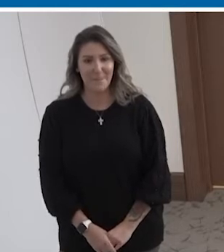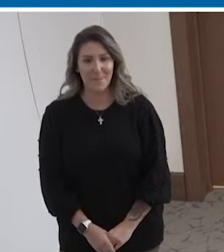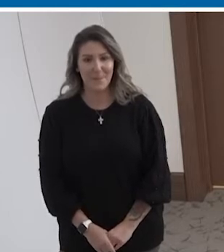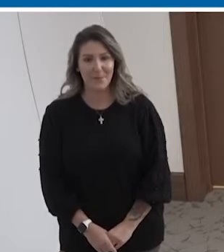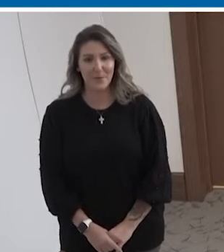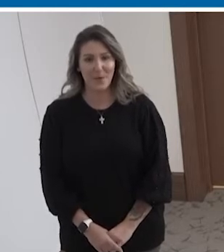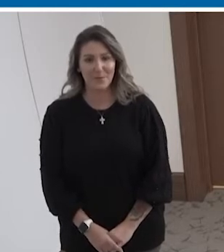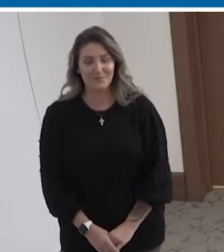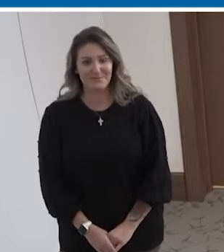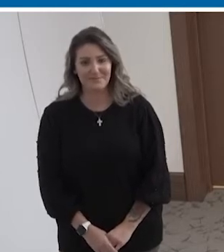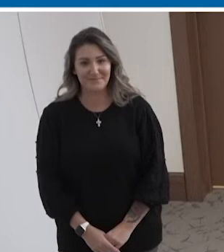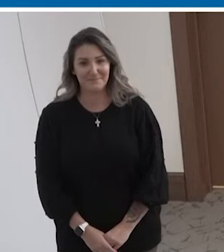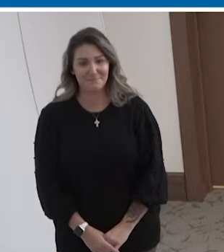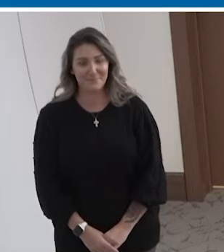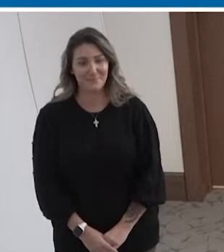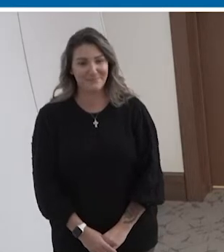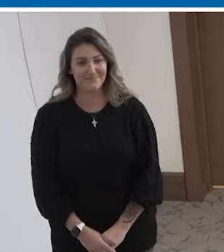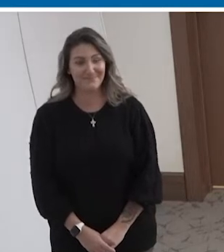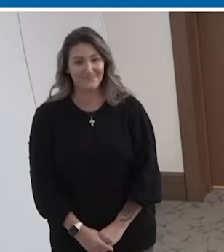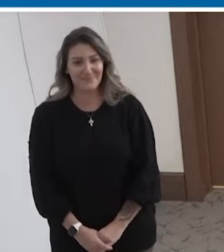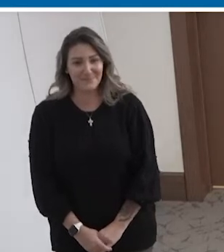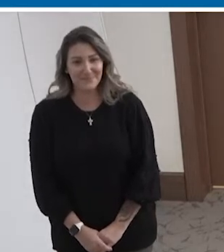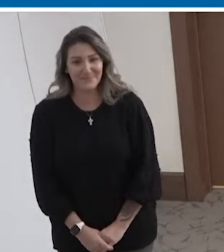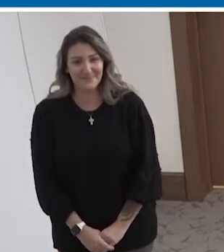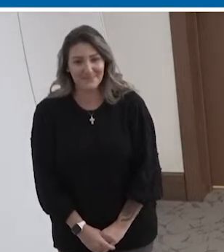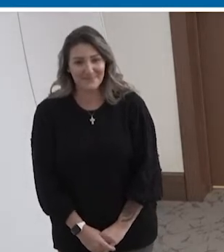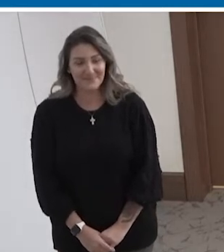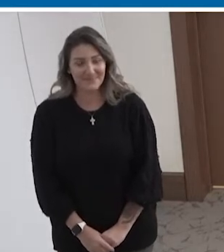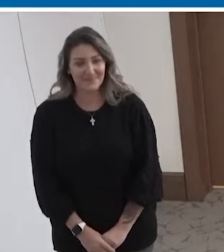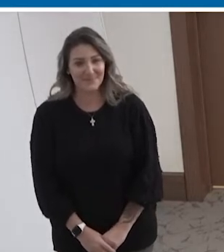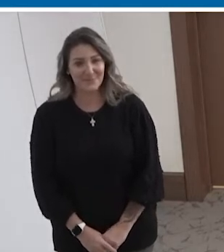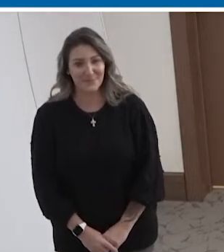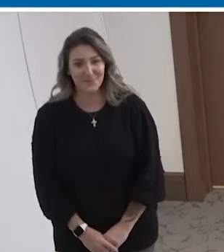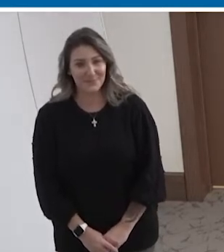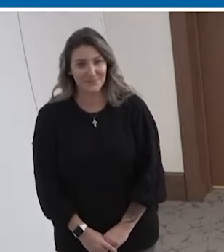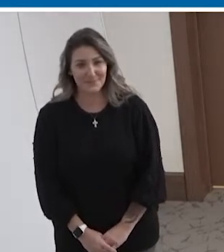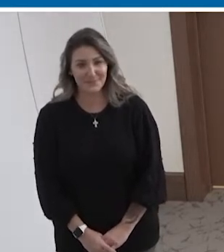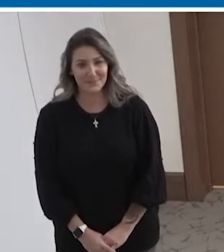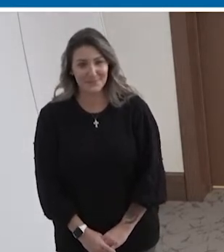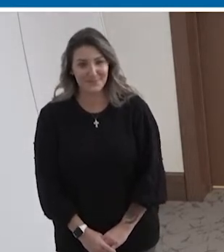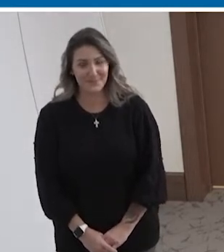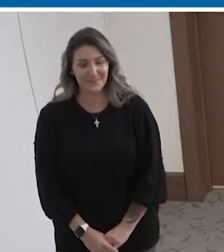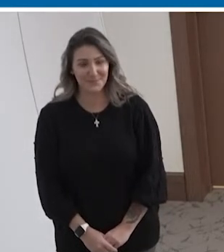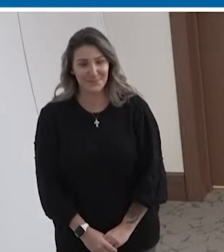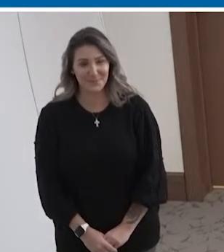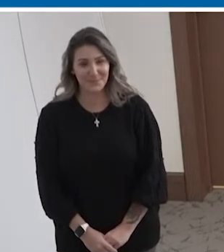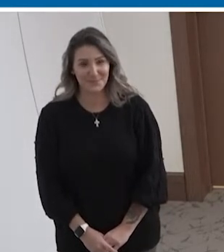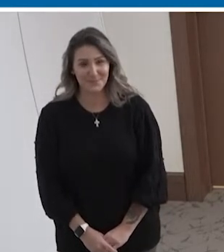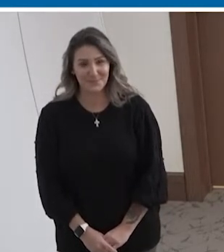para que haya seguridad en el medio ambiente.